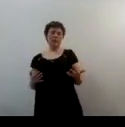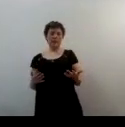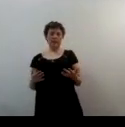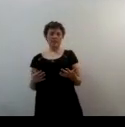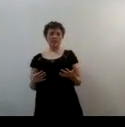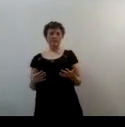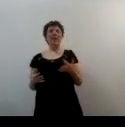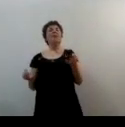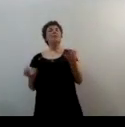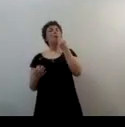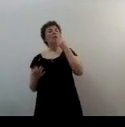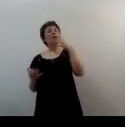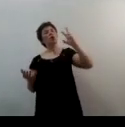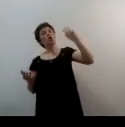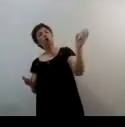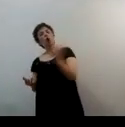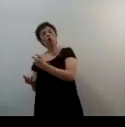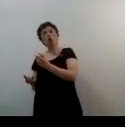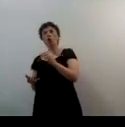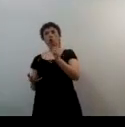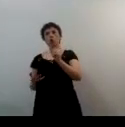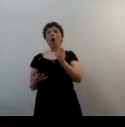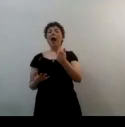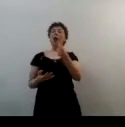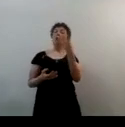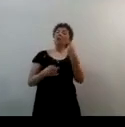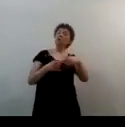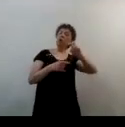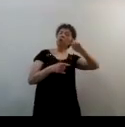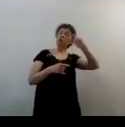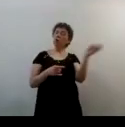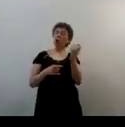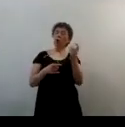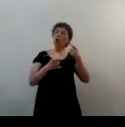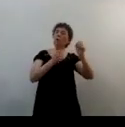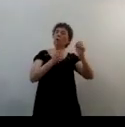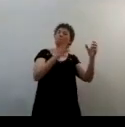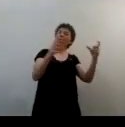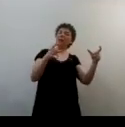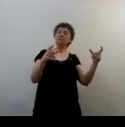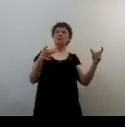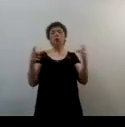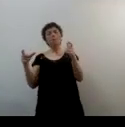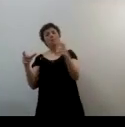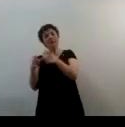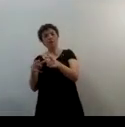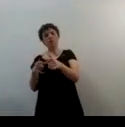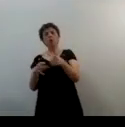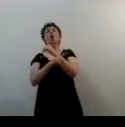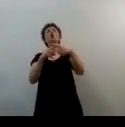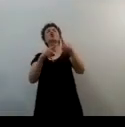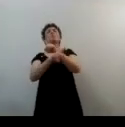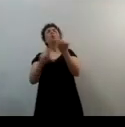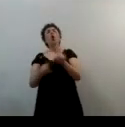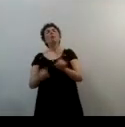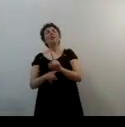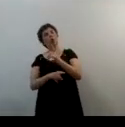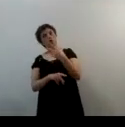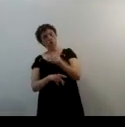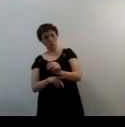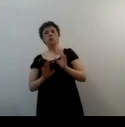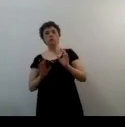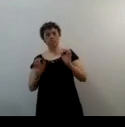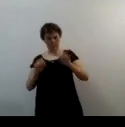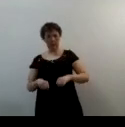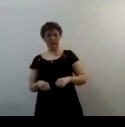comer de todo, no, algunas cosas más que de otras, ¿vale? No hay que prohibir de nada, esa frase sí que es buena. Y luego, como veis, lo que pongo